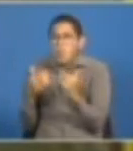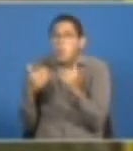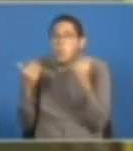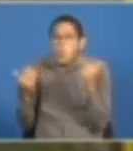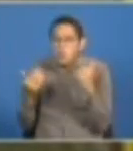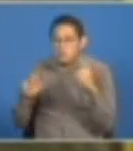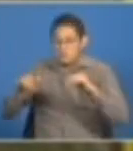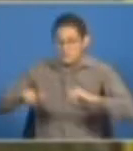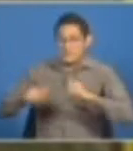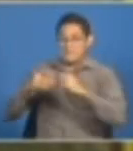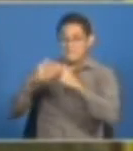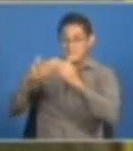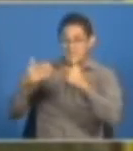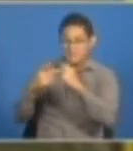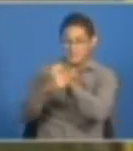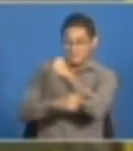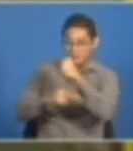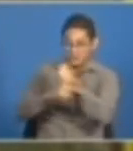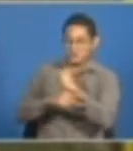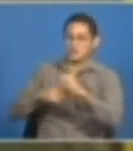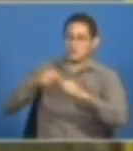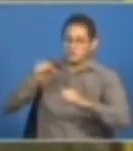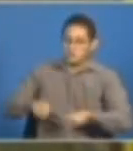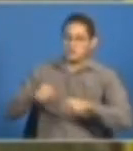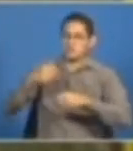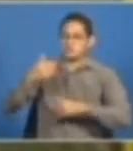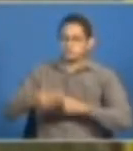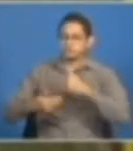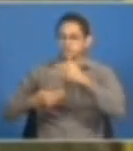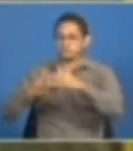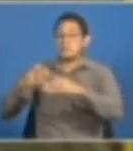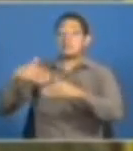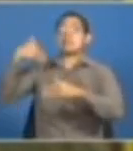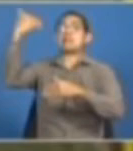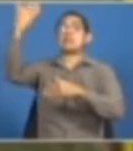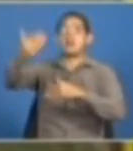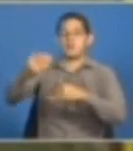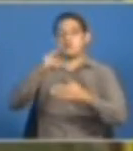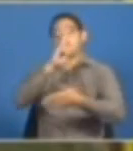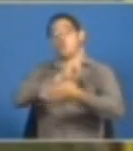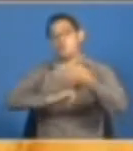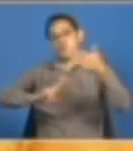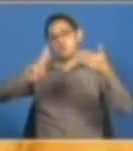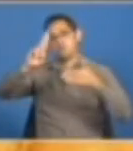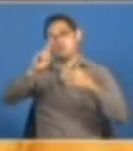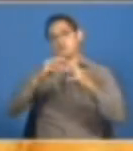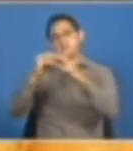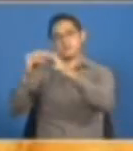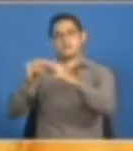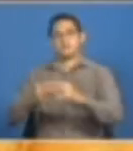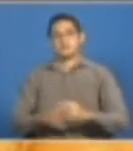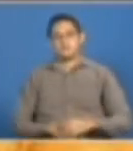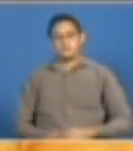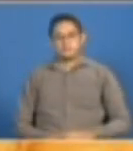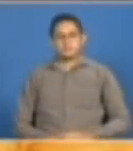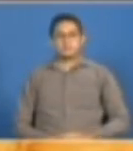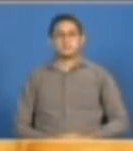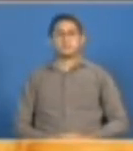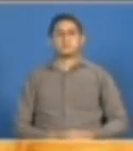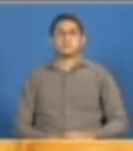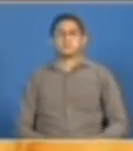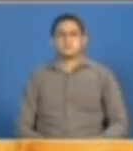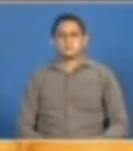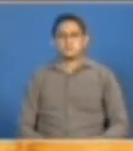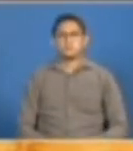nuestro país pueda avanzar progresivamente a una universidad especializada para el agro. No, yo no dudo que la mística,